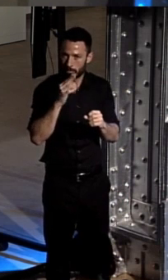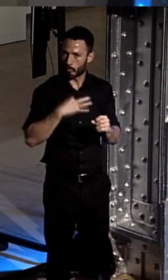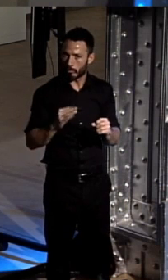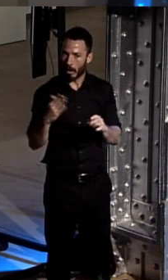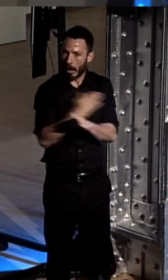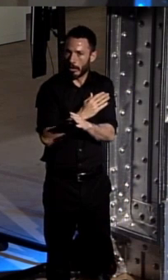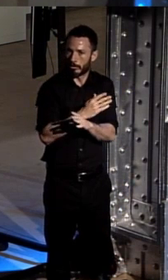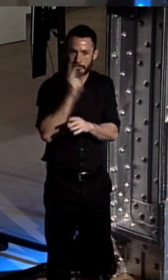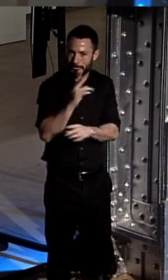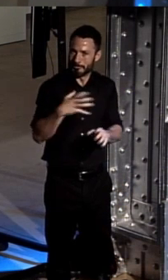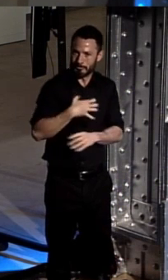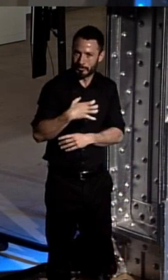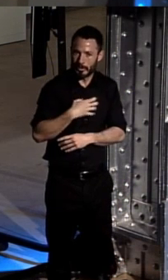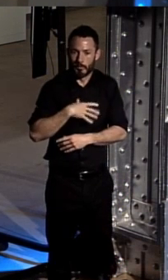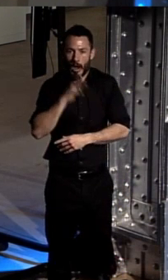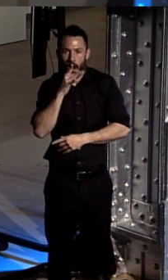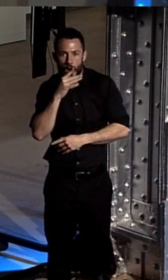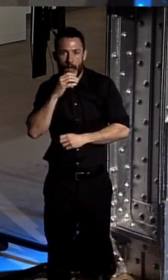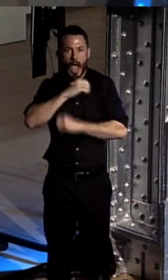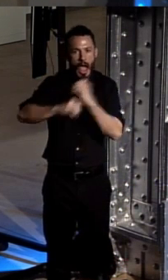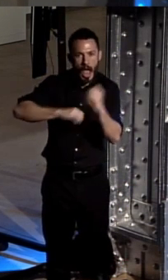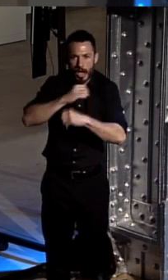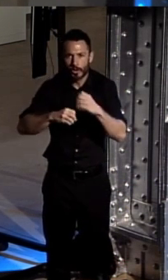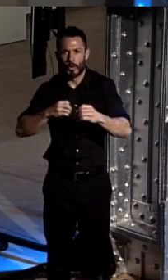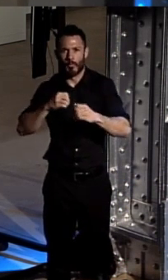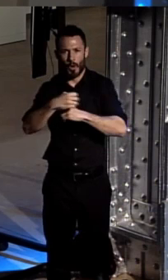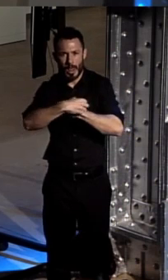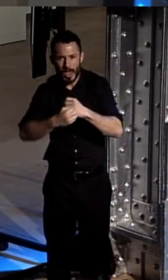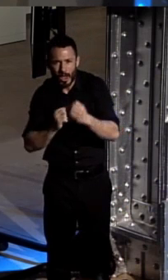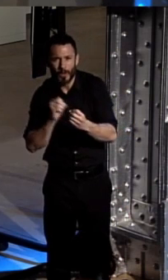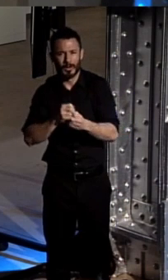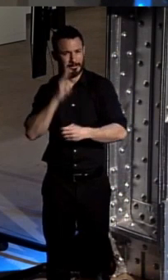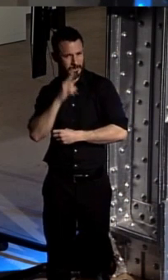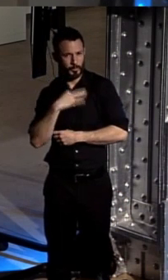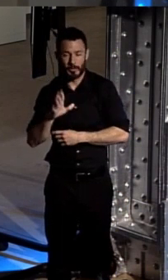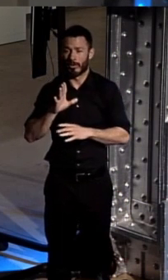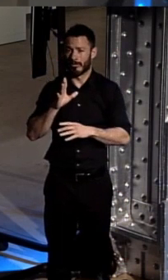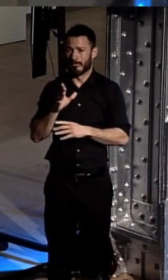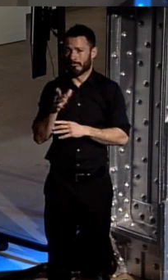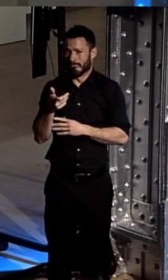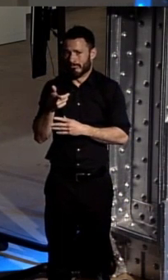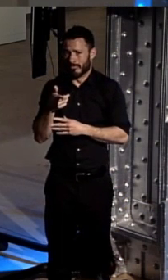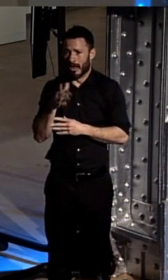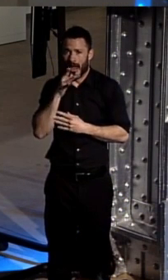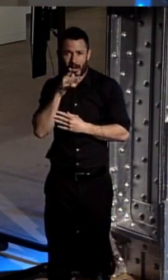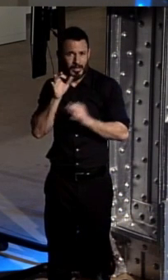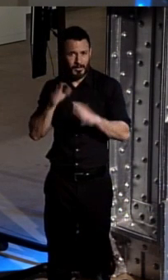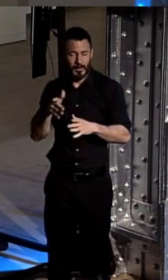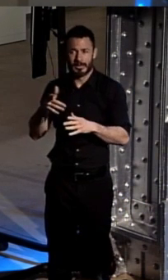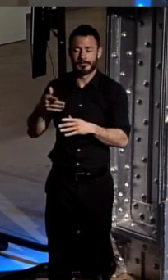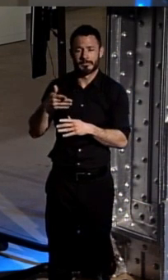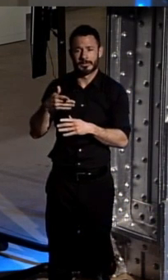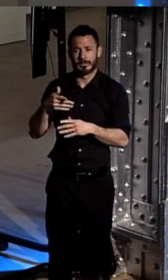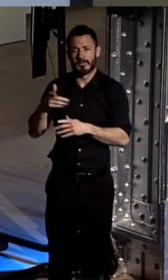las moléculas de las que constituyen esas células, los átomos que constituyen esas moléculas. Y el viaje, la nave en la cual yo estoy metido, es una nave que es curiosa porque